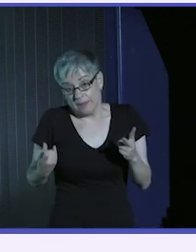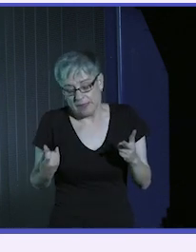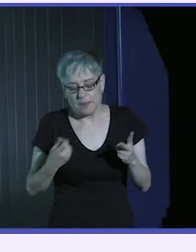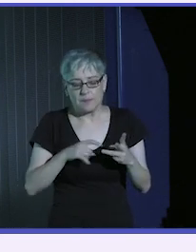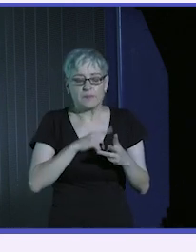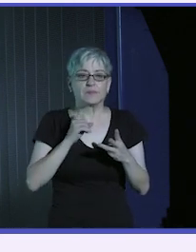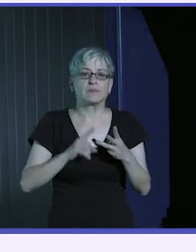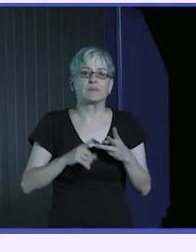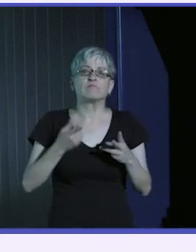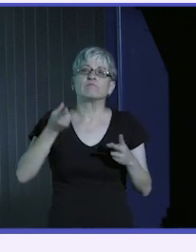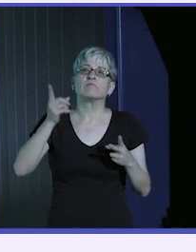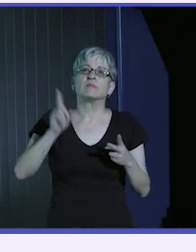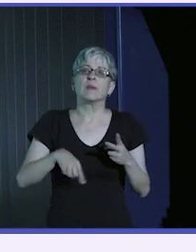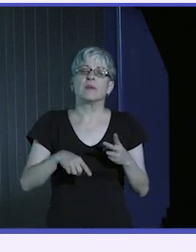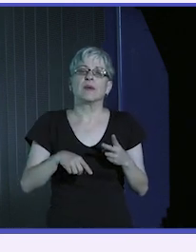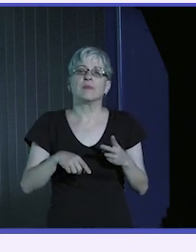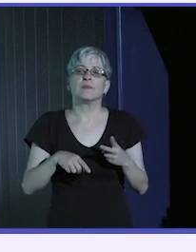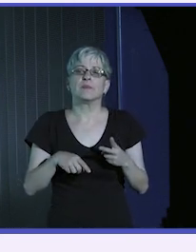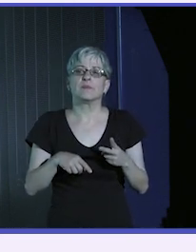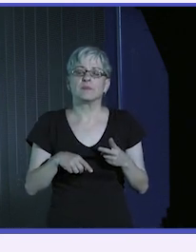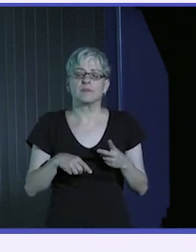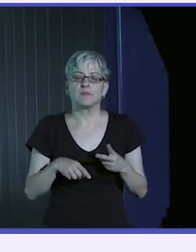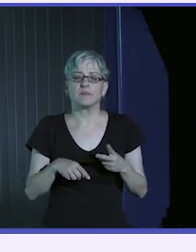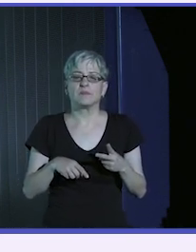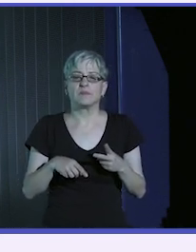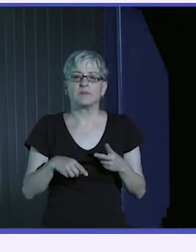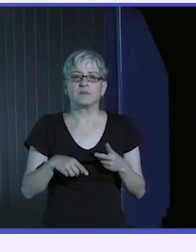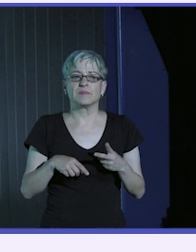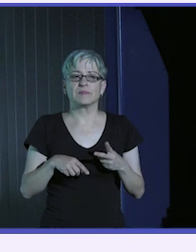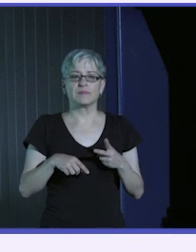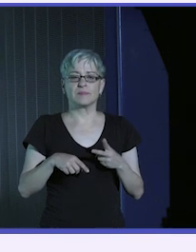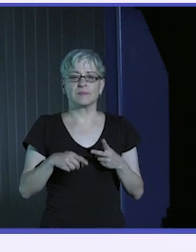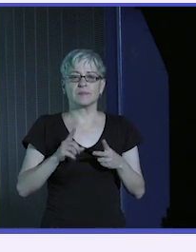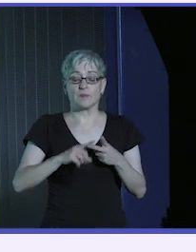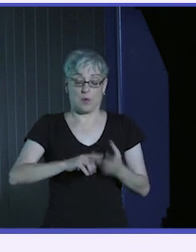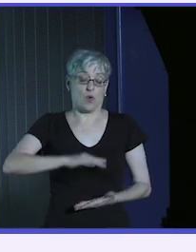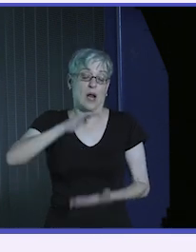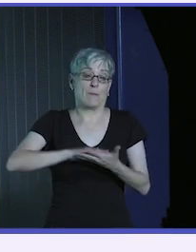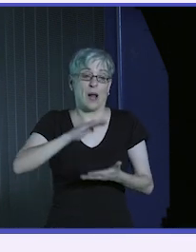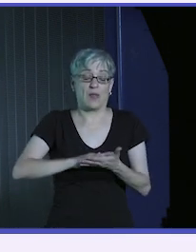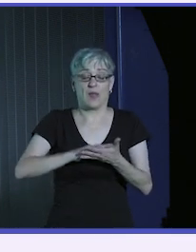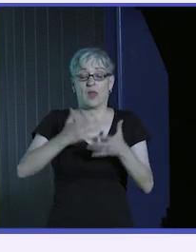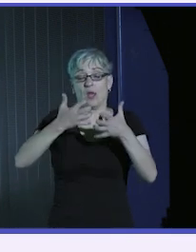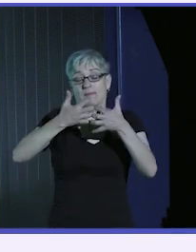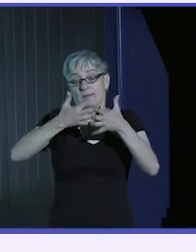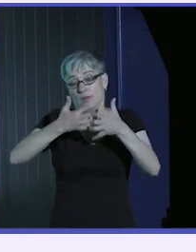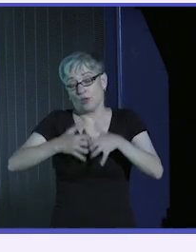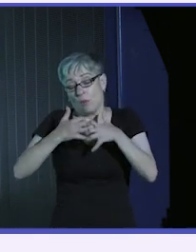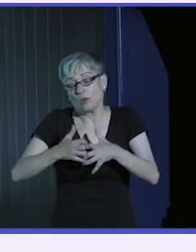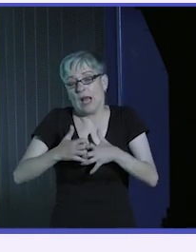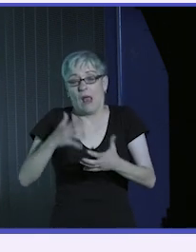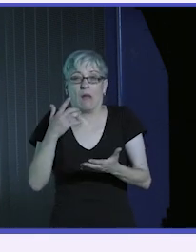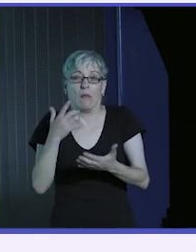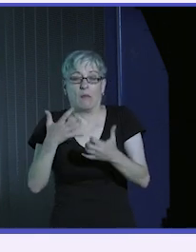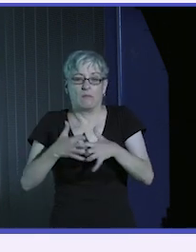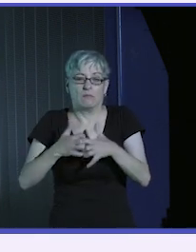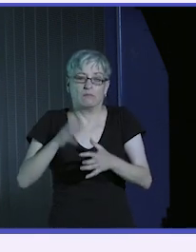y sí que es verdad que, teniendo en cuenta que utiliza capacidades de computación experimentales, bueno, pues